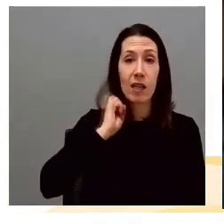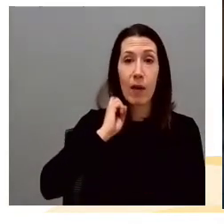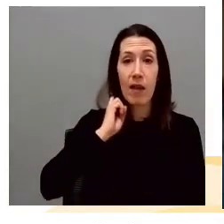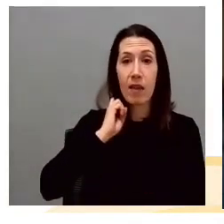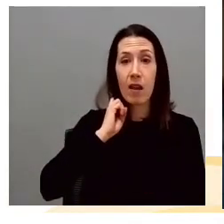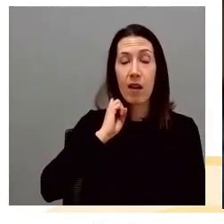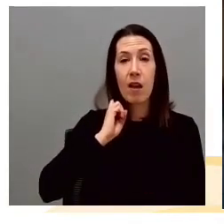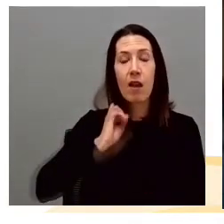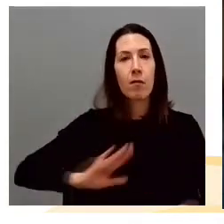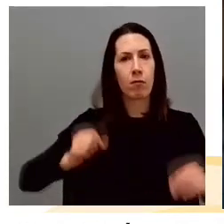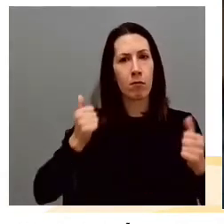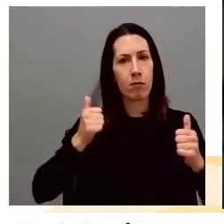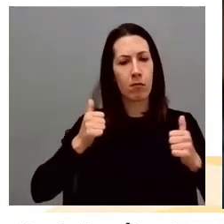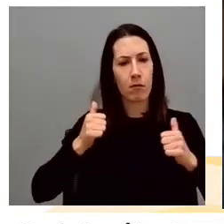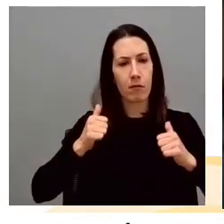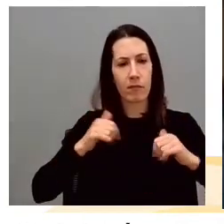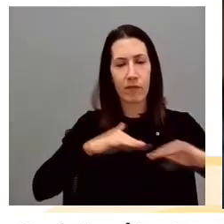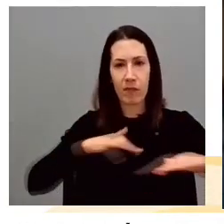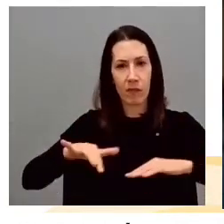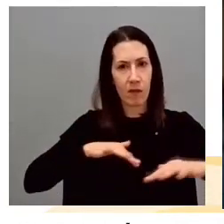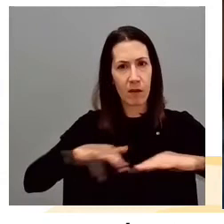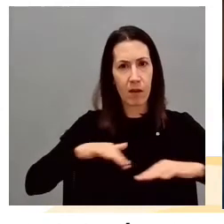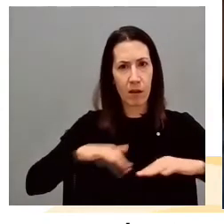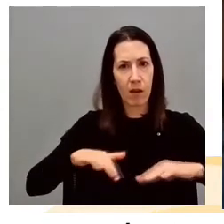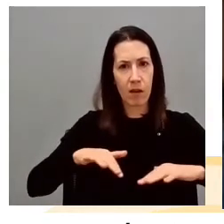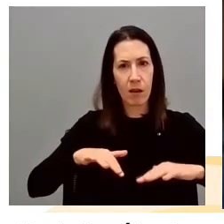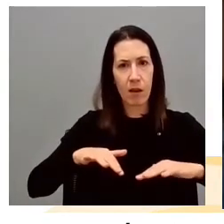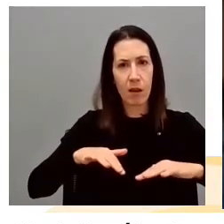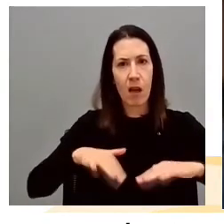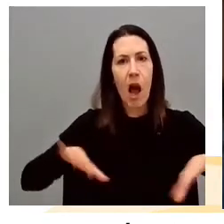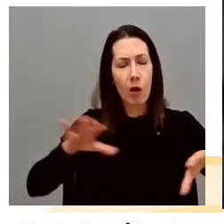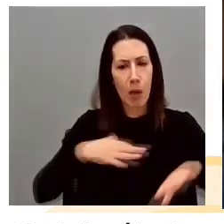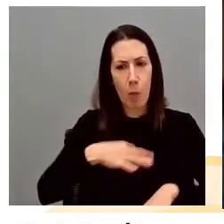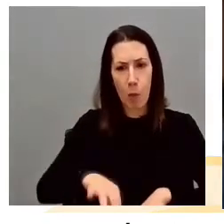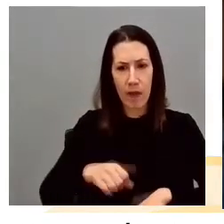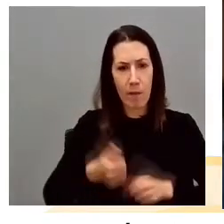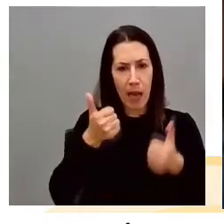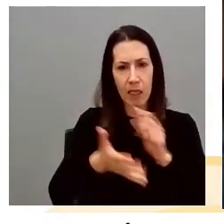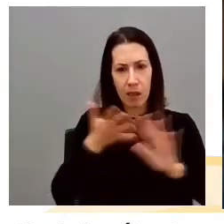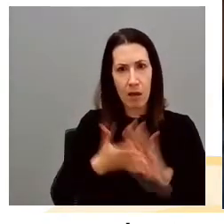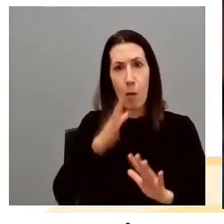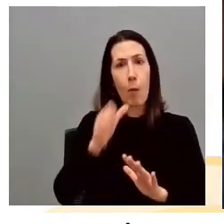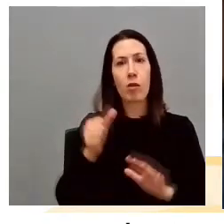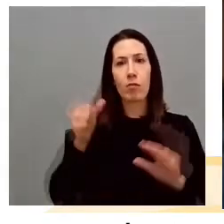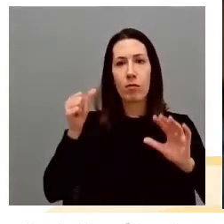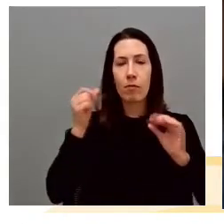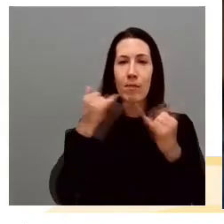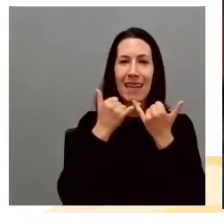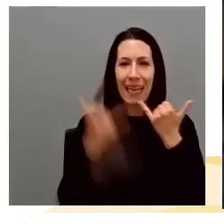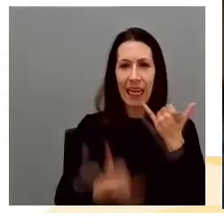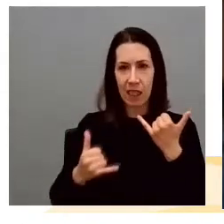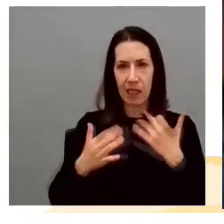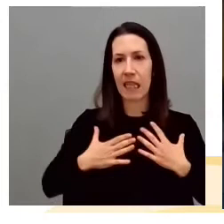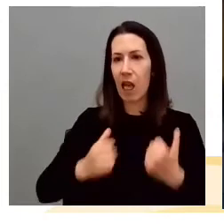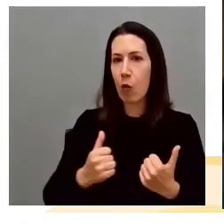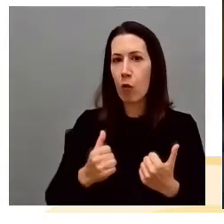una efervescencia que ya no viene dictada, aunque ha podido ser acelerada por la crisis de salud, en